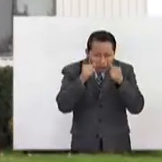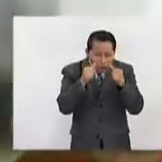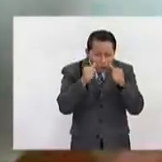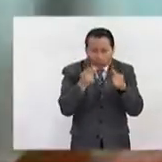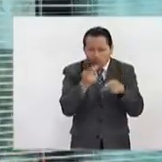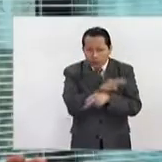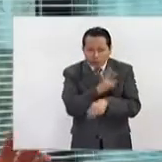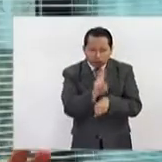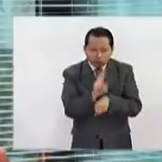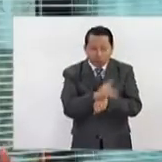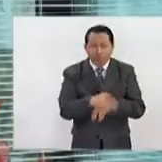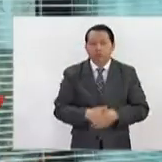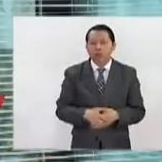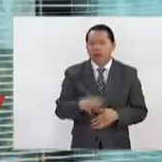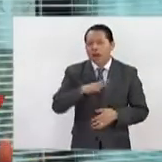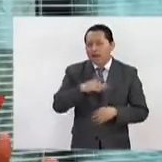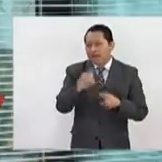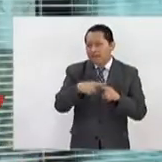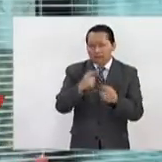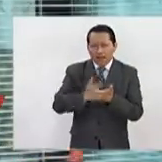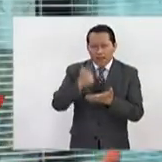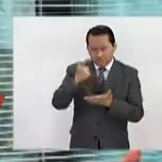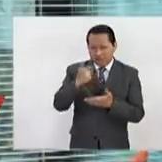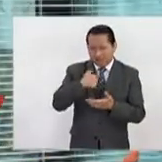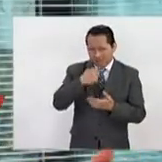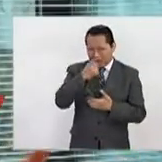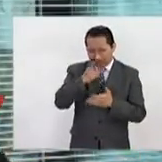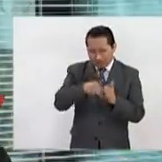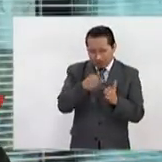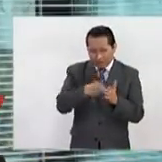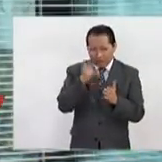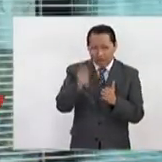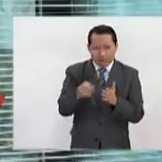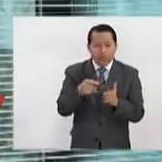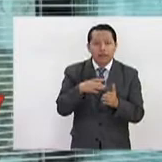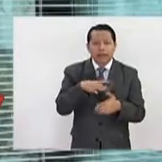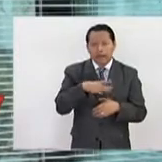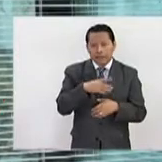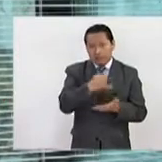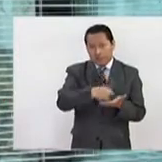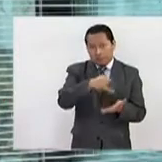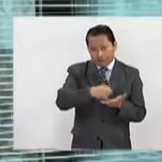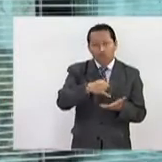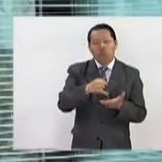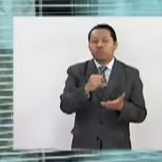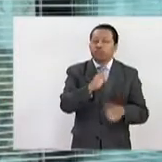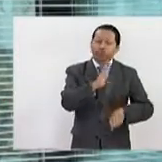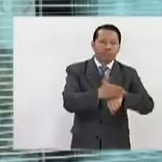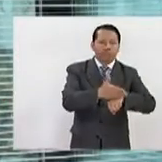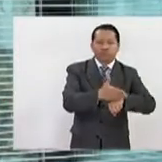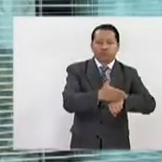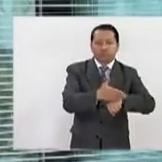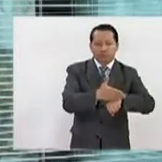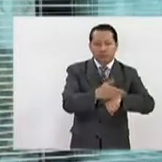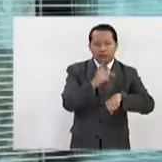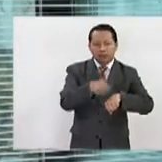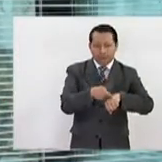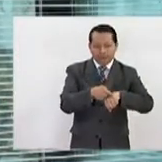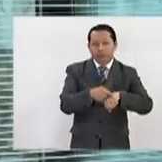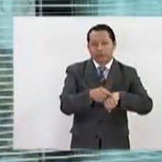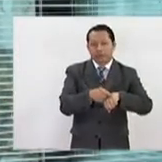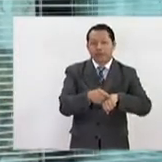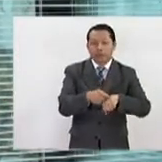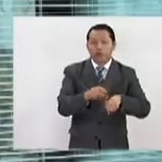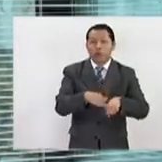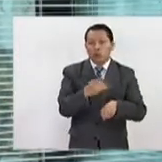laborales. Cuando hay casos graves, como repito, a las granjas las excluimos. Y es un castigo porque pierden una mano de